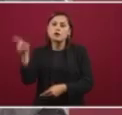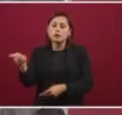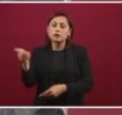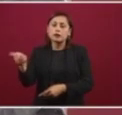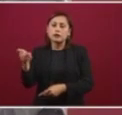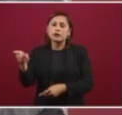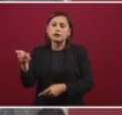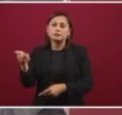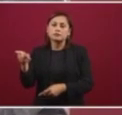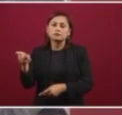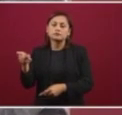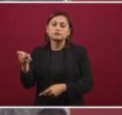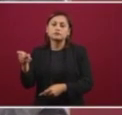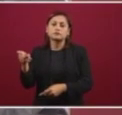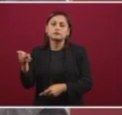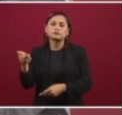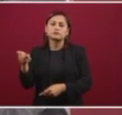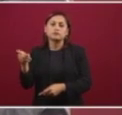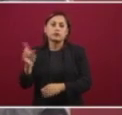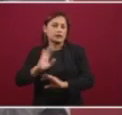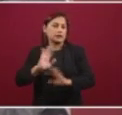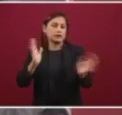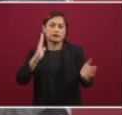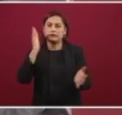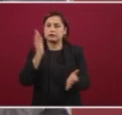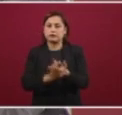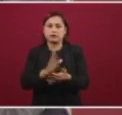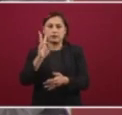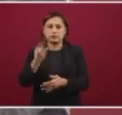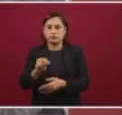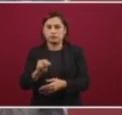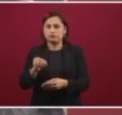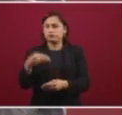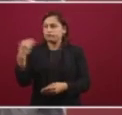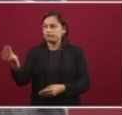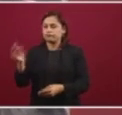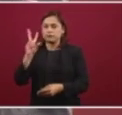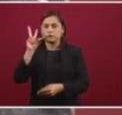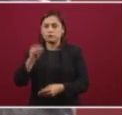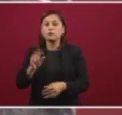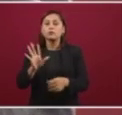porque se cometían muchos abusos y sobre todo